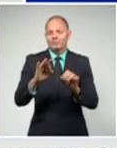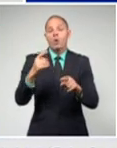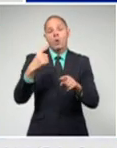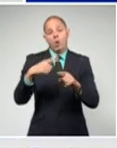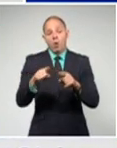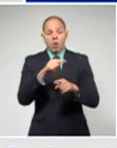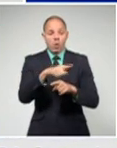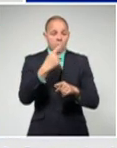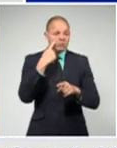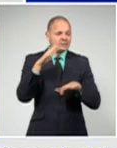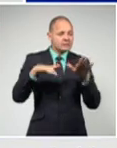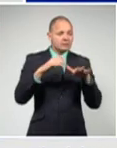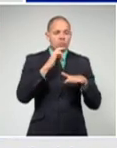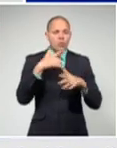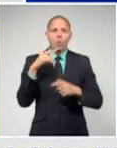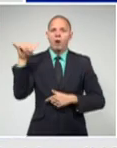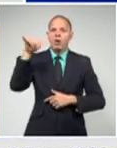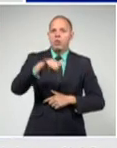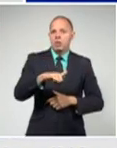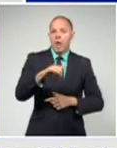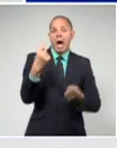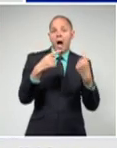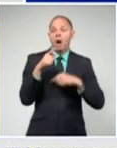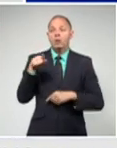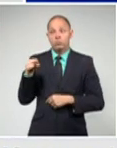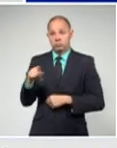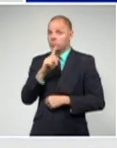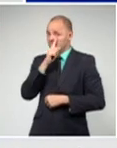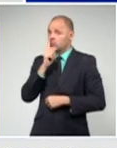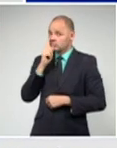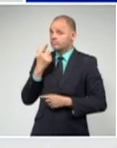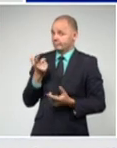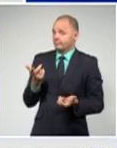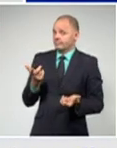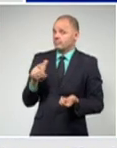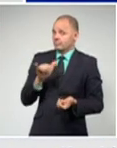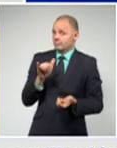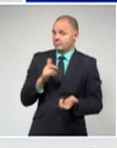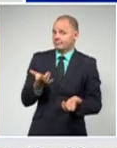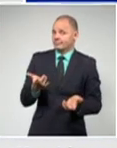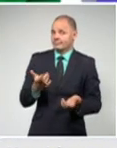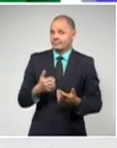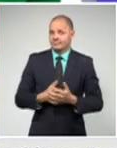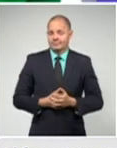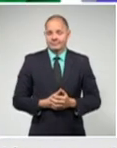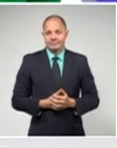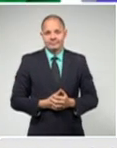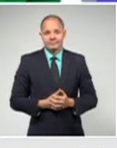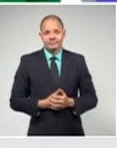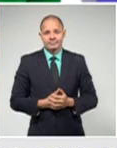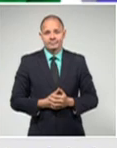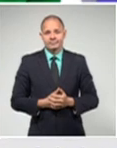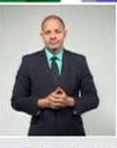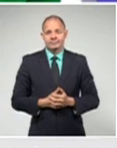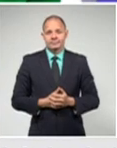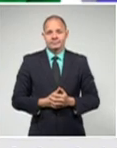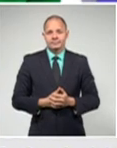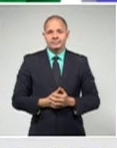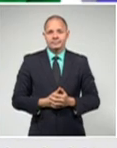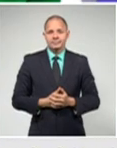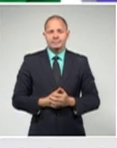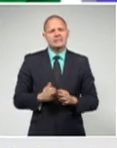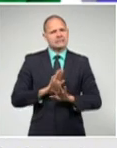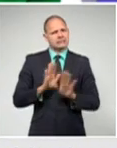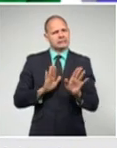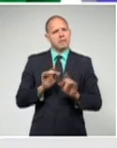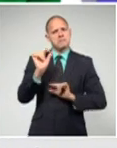entran pasajeros a los cuales hay que hacer PCR en el momento del arribo. Aunque ya esa cifra